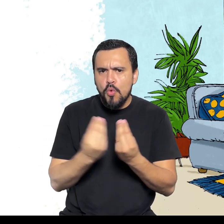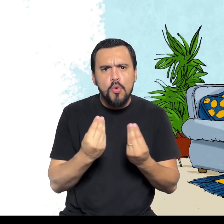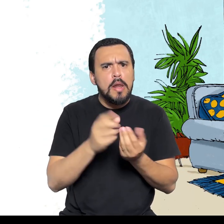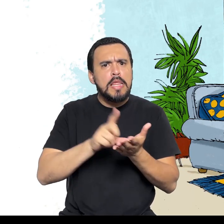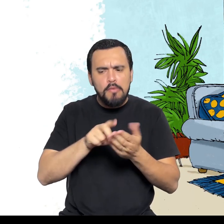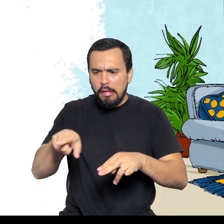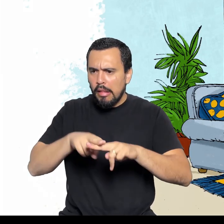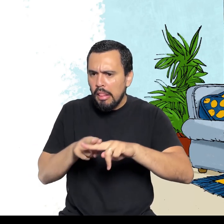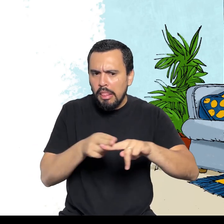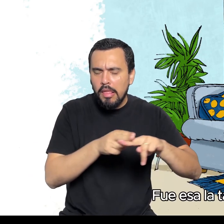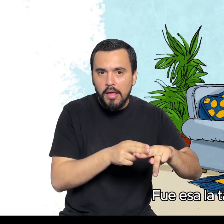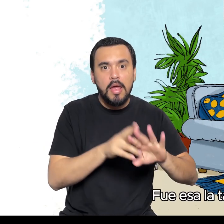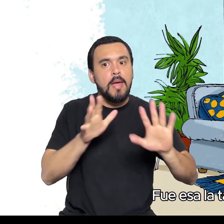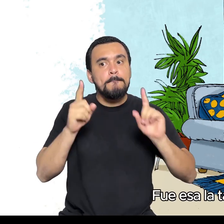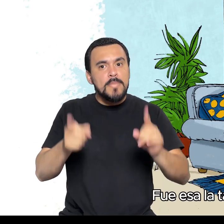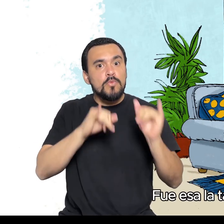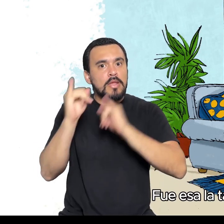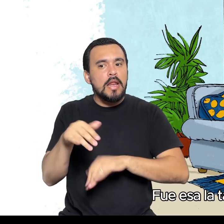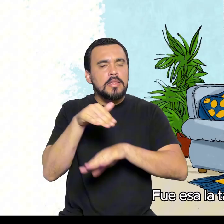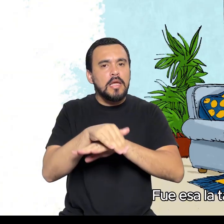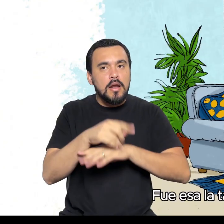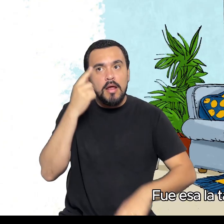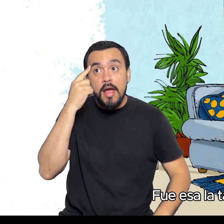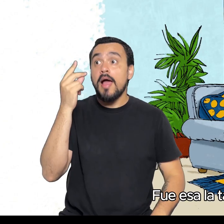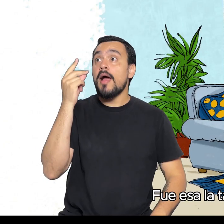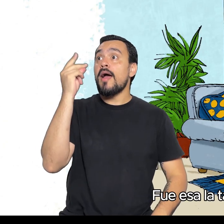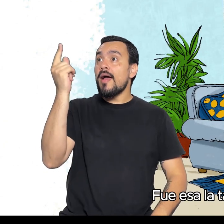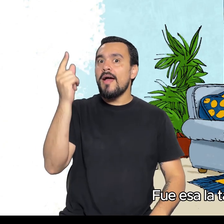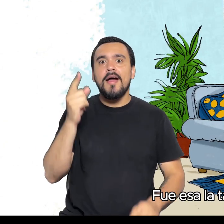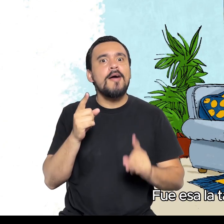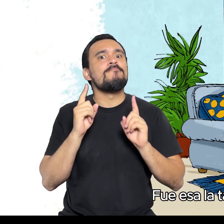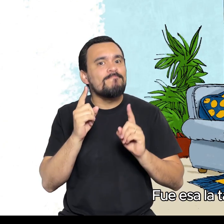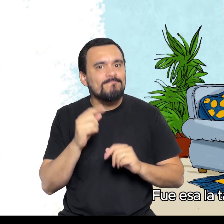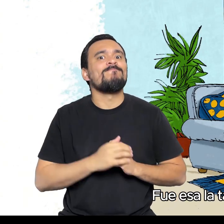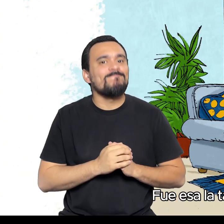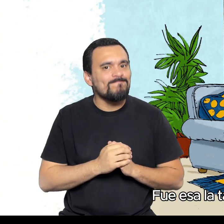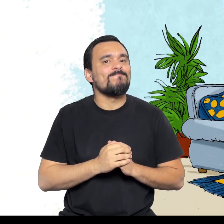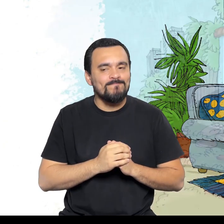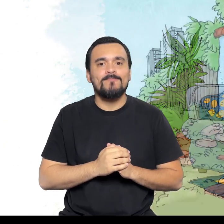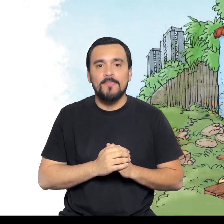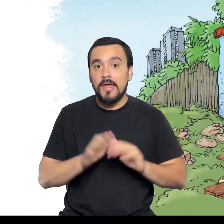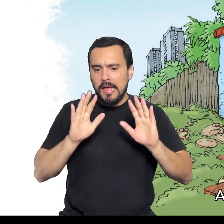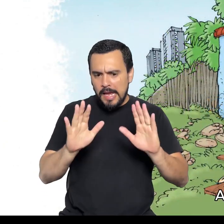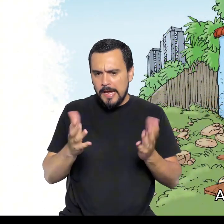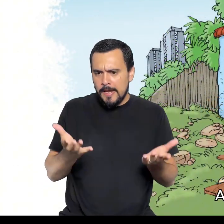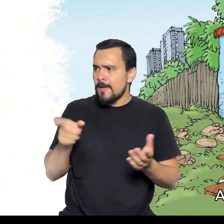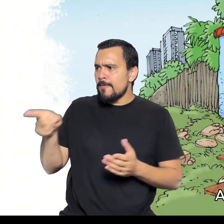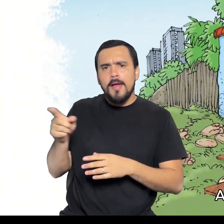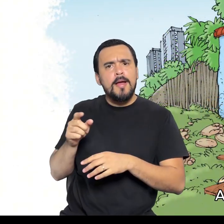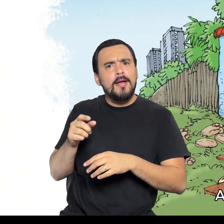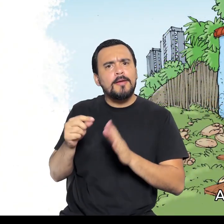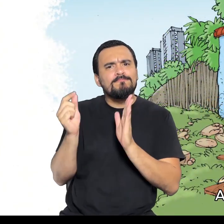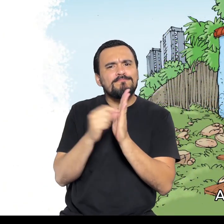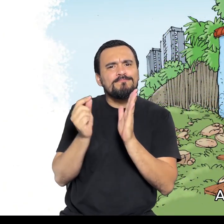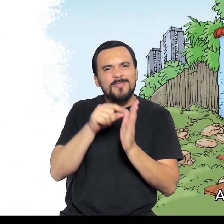libros repetidos. Fue esa la tarde en que se le ocurrió una idea luminosa. Apenas el